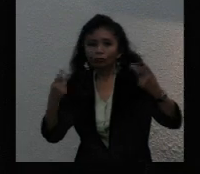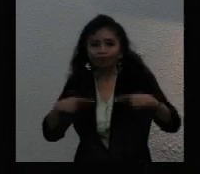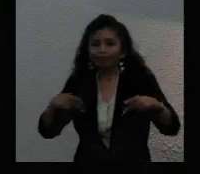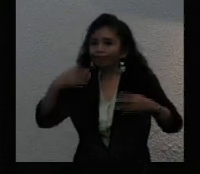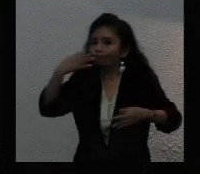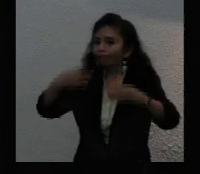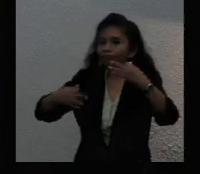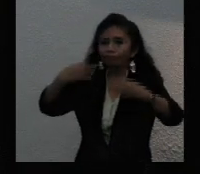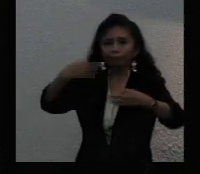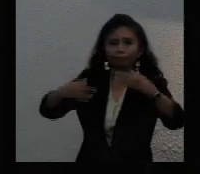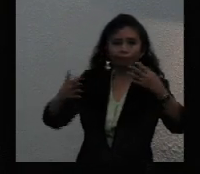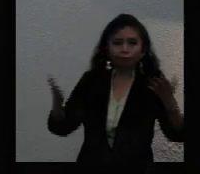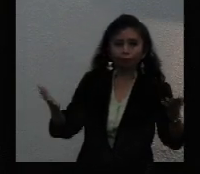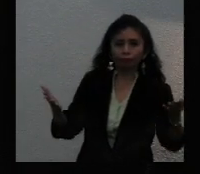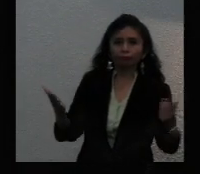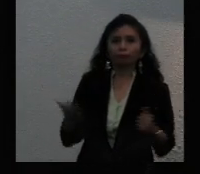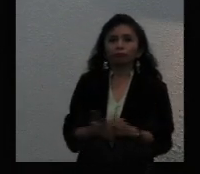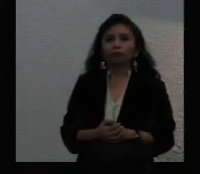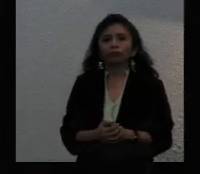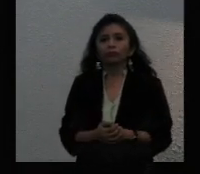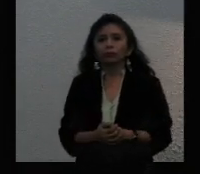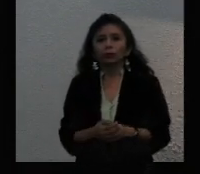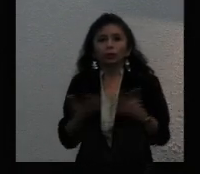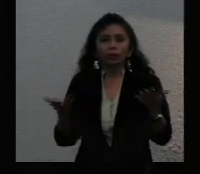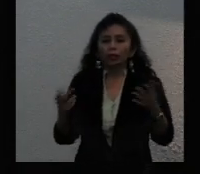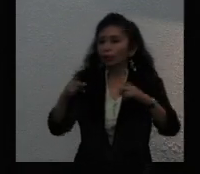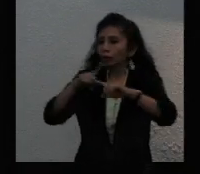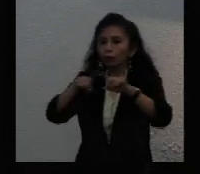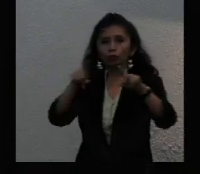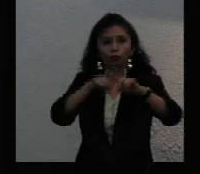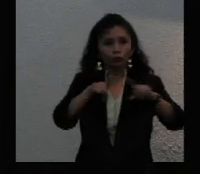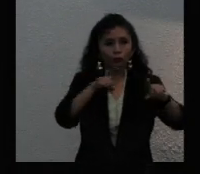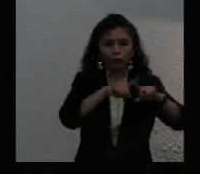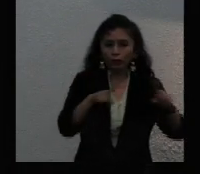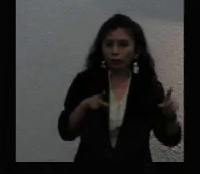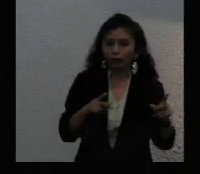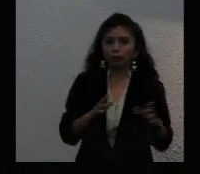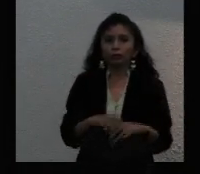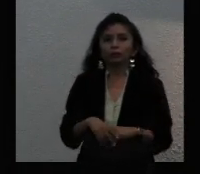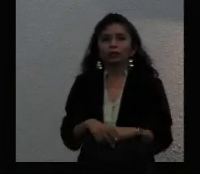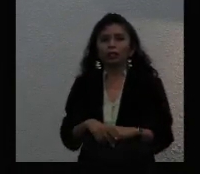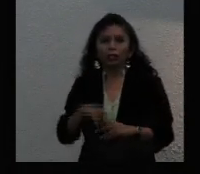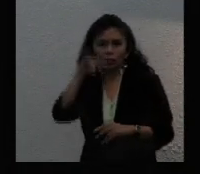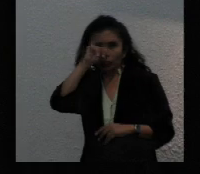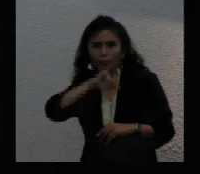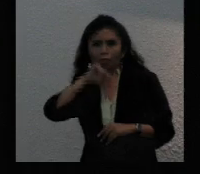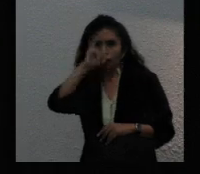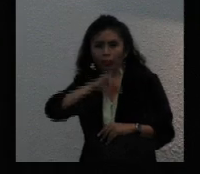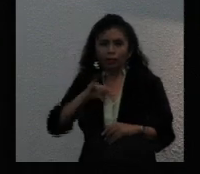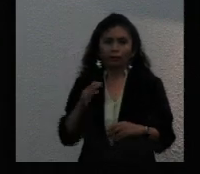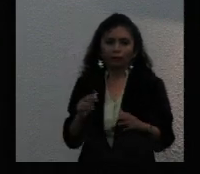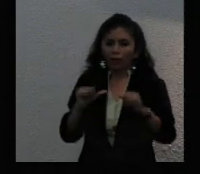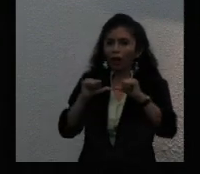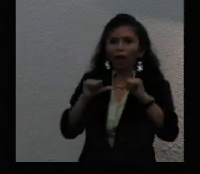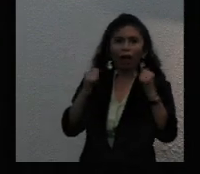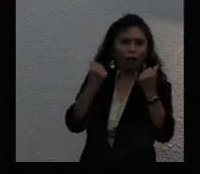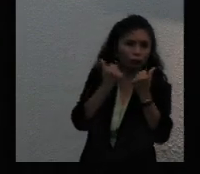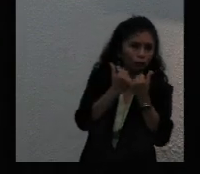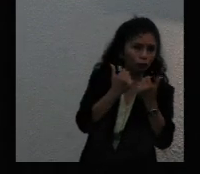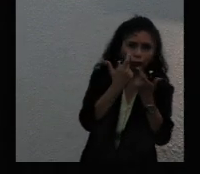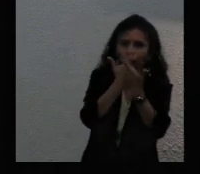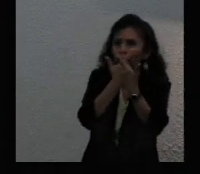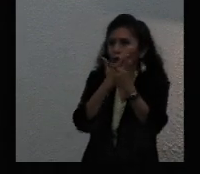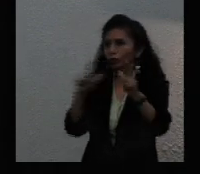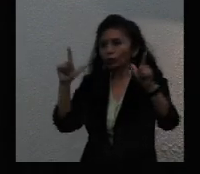Tribunal Superior de Justicia, del Tribunal Electoral y de Justicia Administrativa, de los integrantes de los órganos